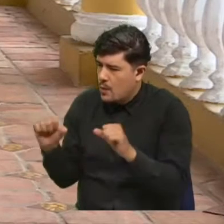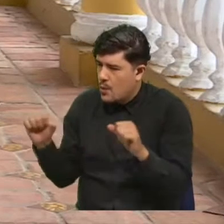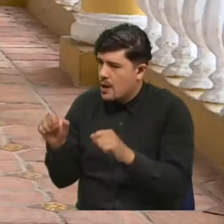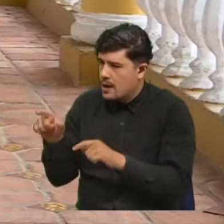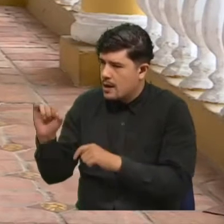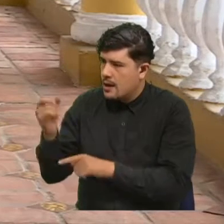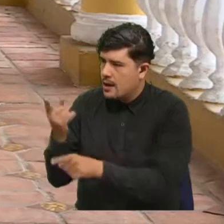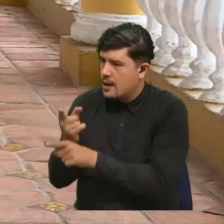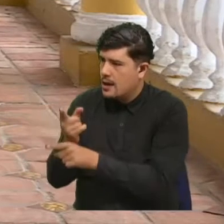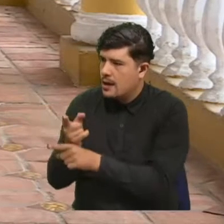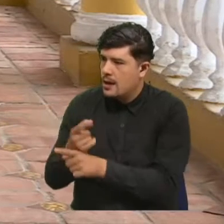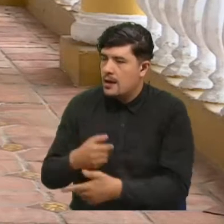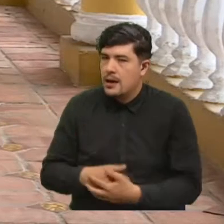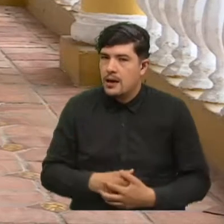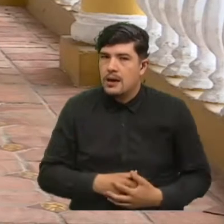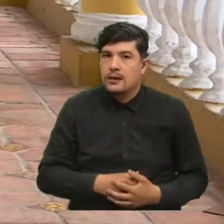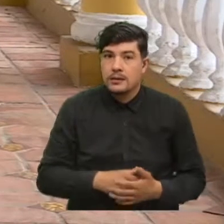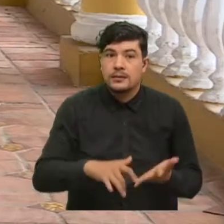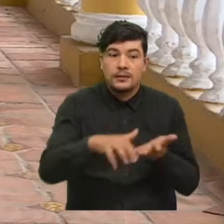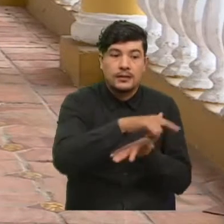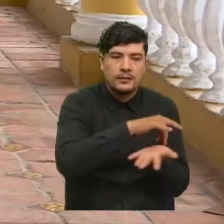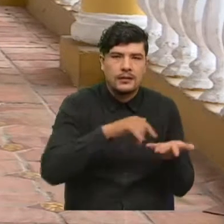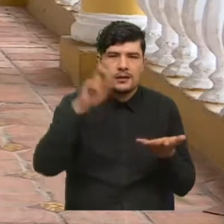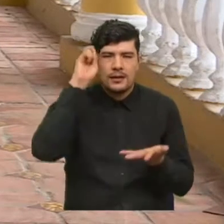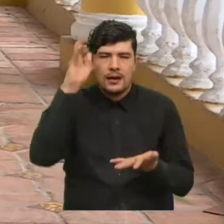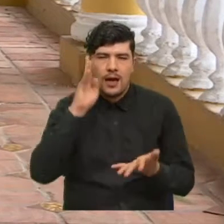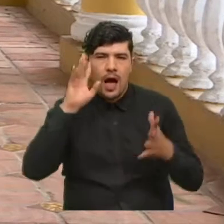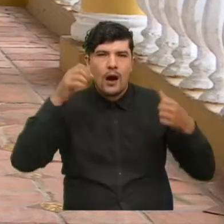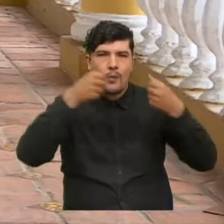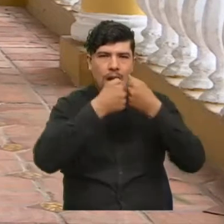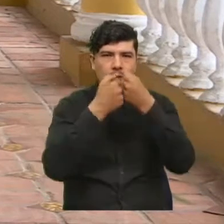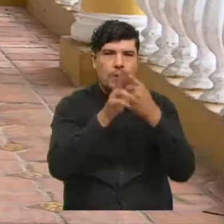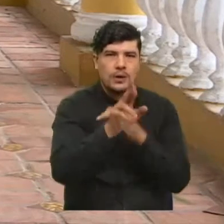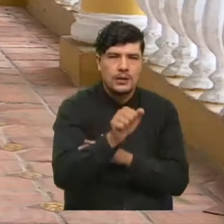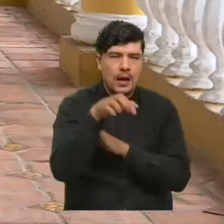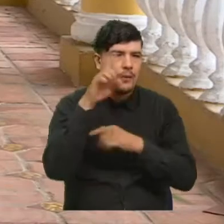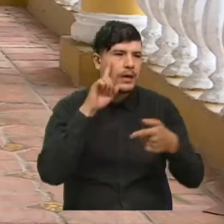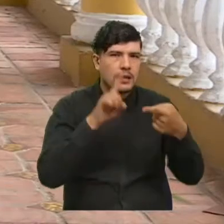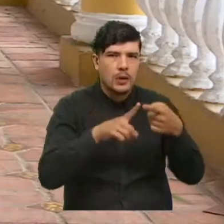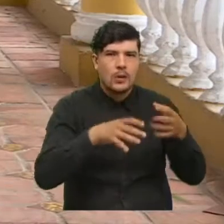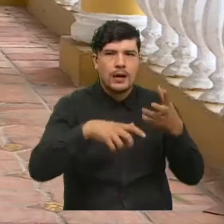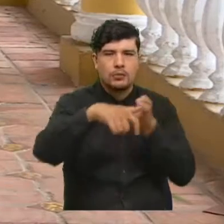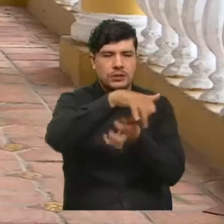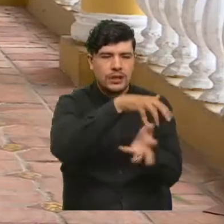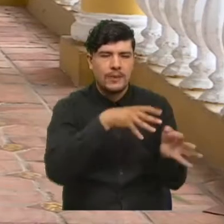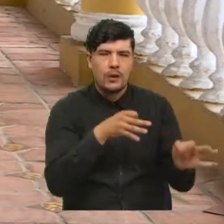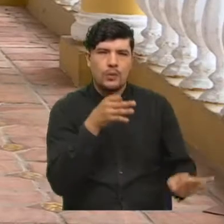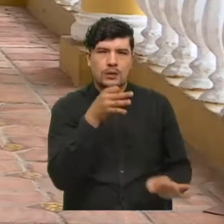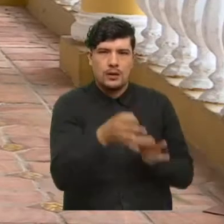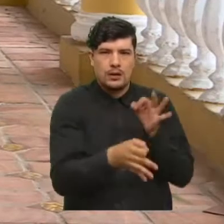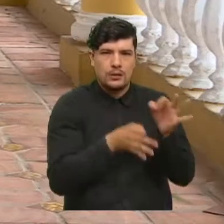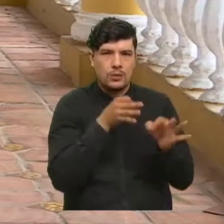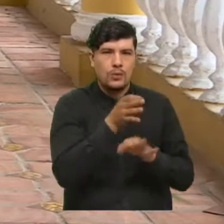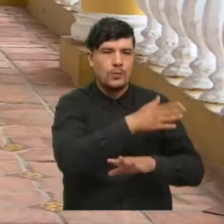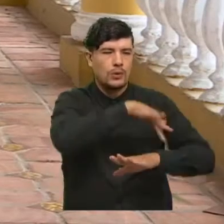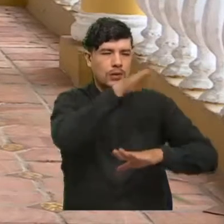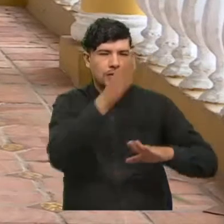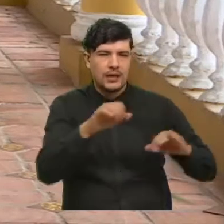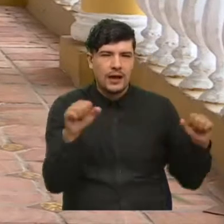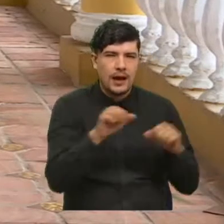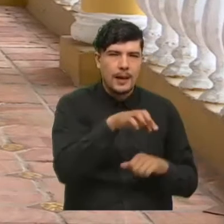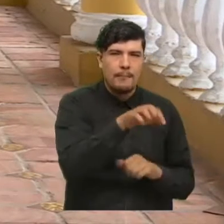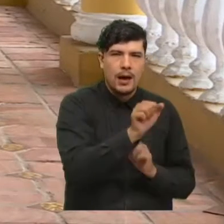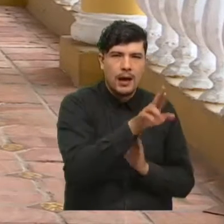precisamente no sólo para garantizar la protección de todos esos ecosistemas de nuestro páramo de santurbán ratificamos